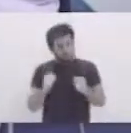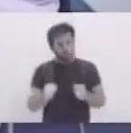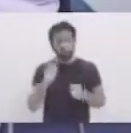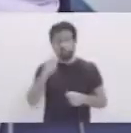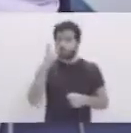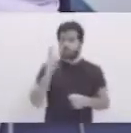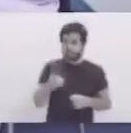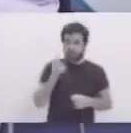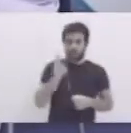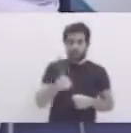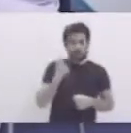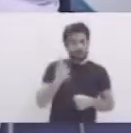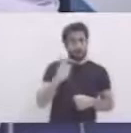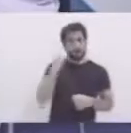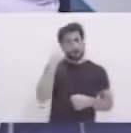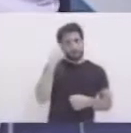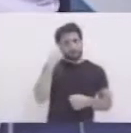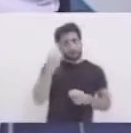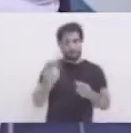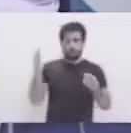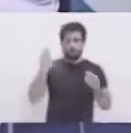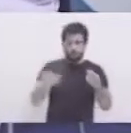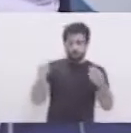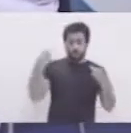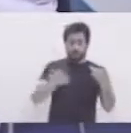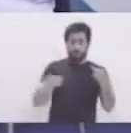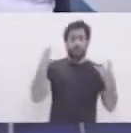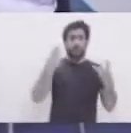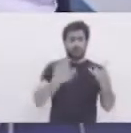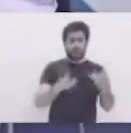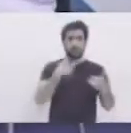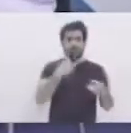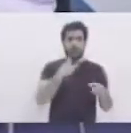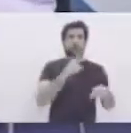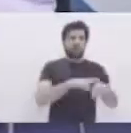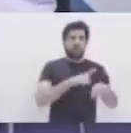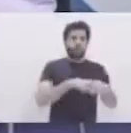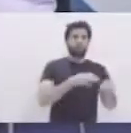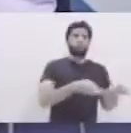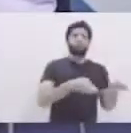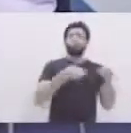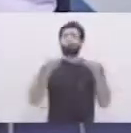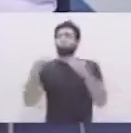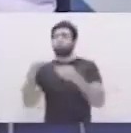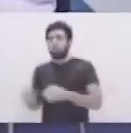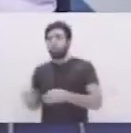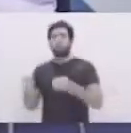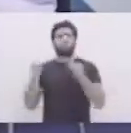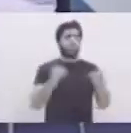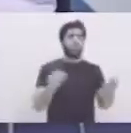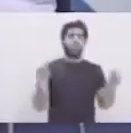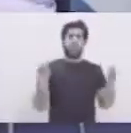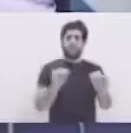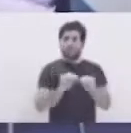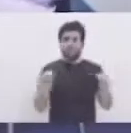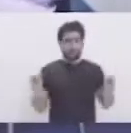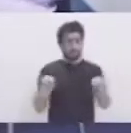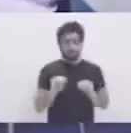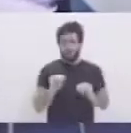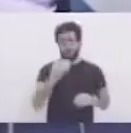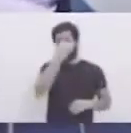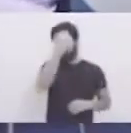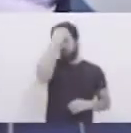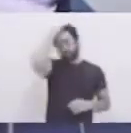y siempre pensar como que en el mañana. Exacto. Y la segunda sería no dejar para mañana lo que puedo hacer hoy.